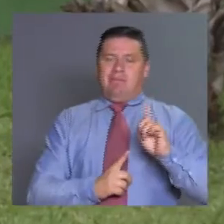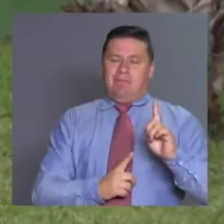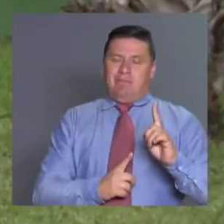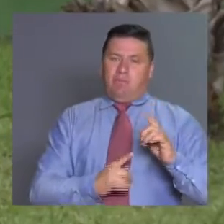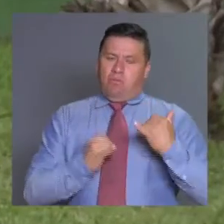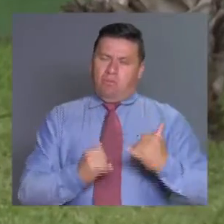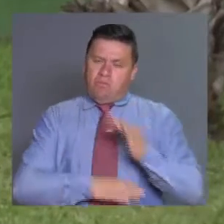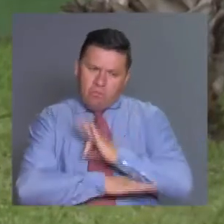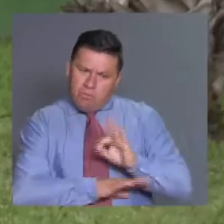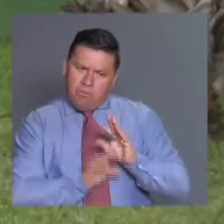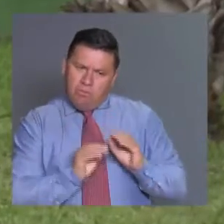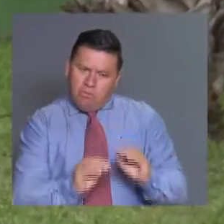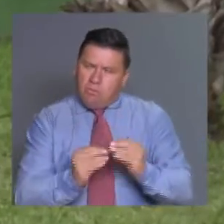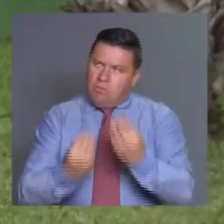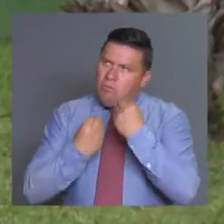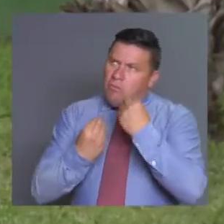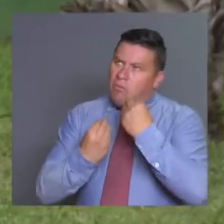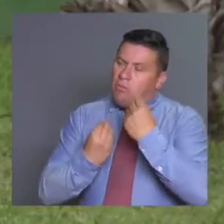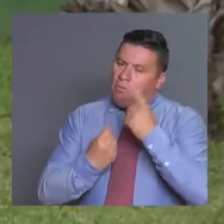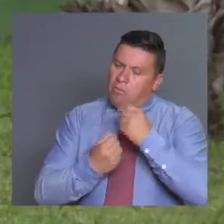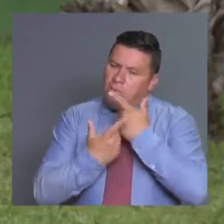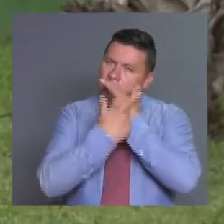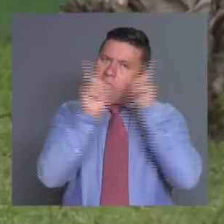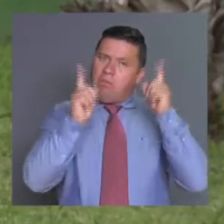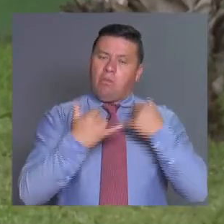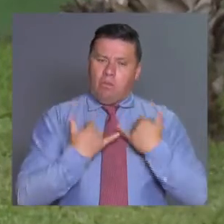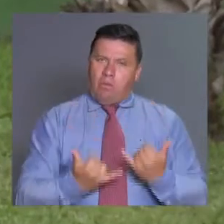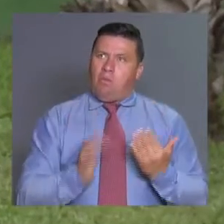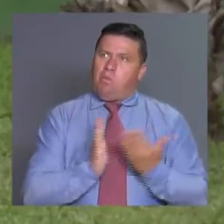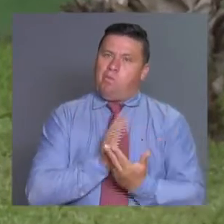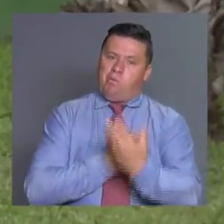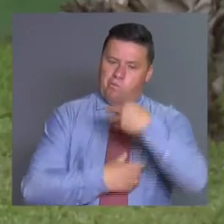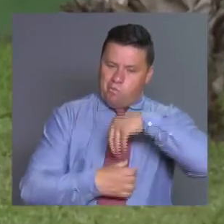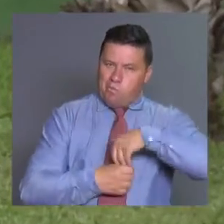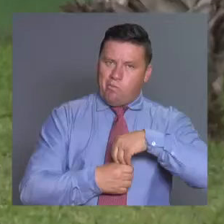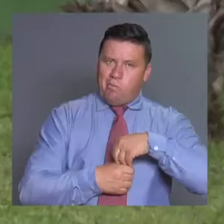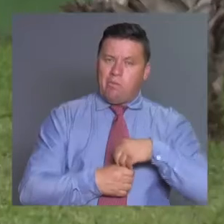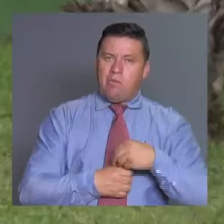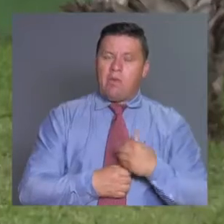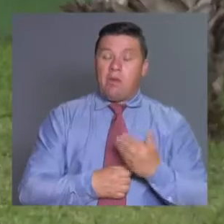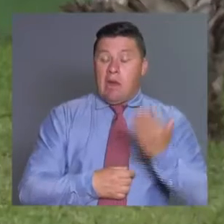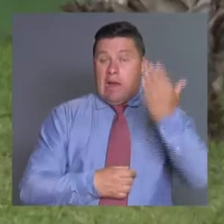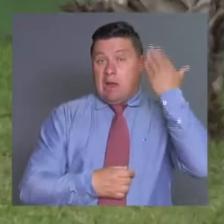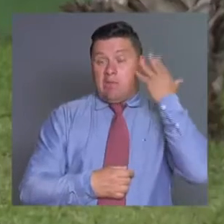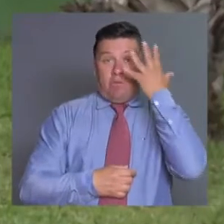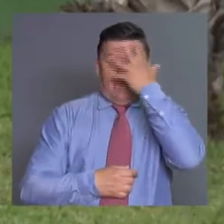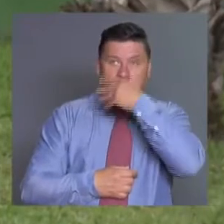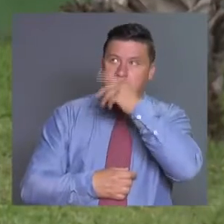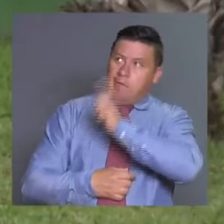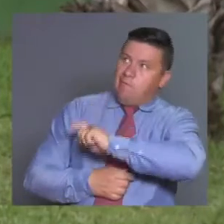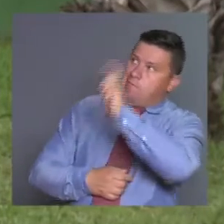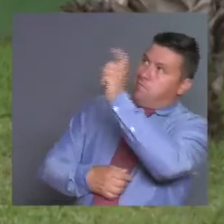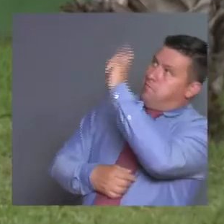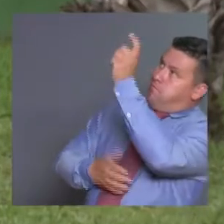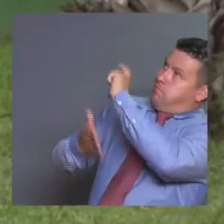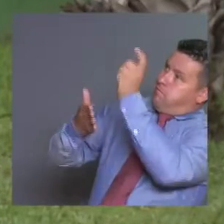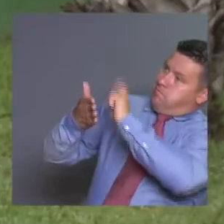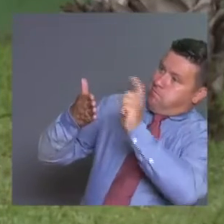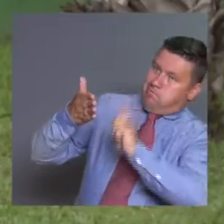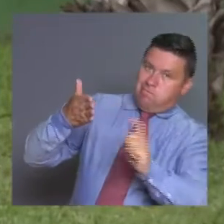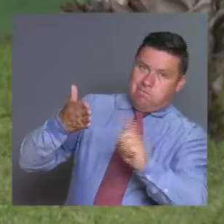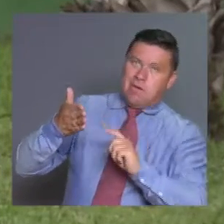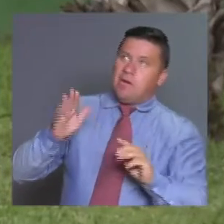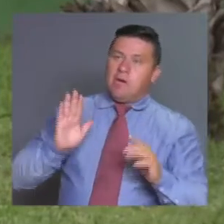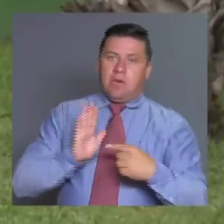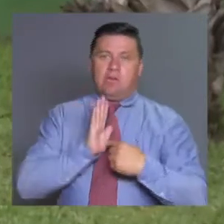y ese fue nuestro mensaje y nosotros terminamos con unos murales hermosos que están plasmados en puerto asís y en